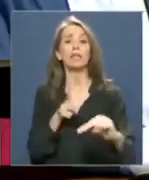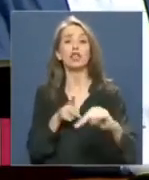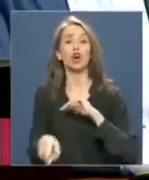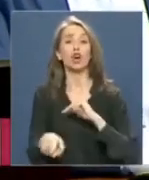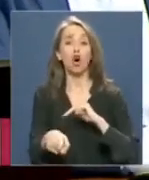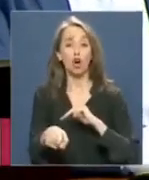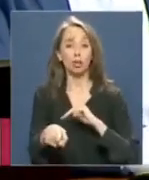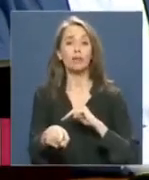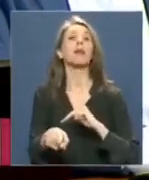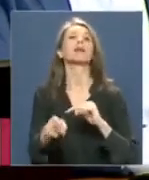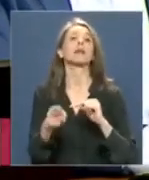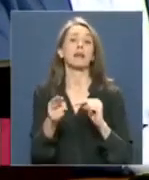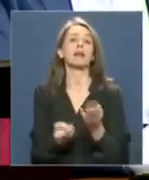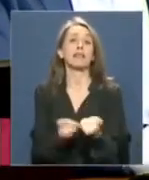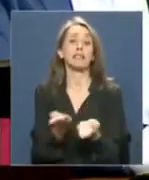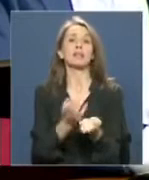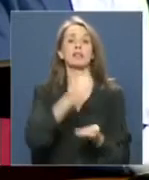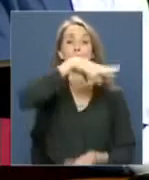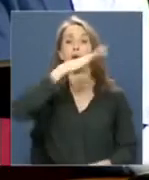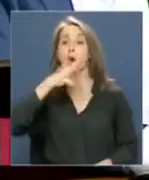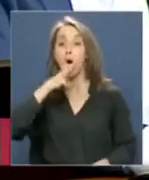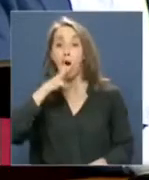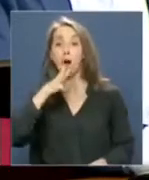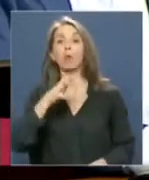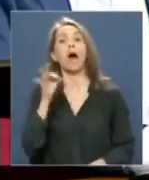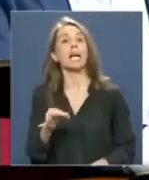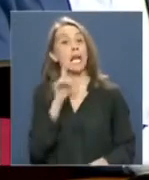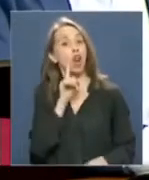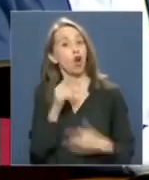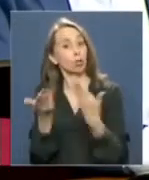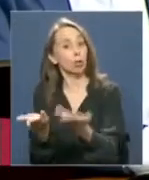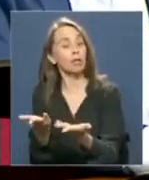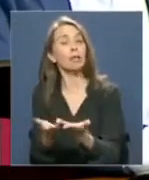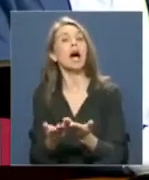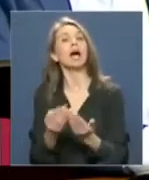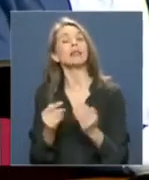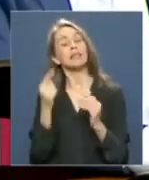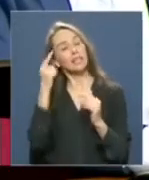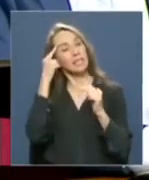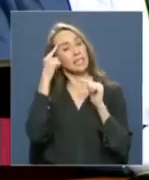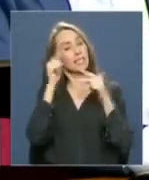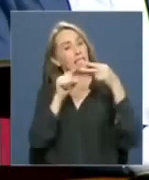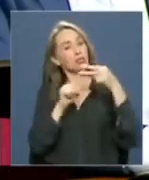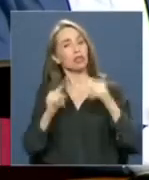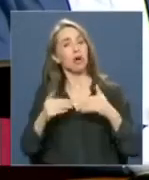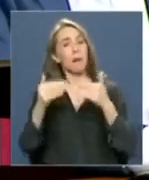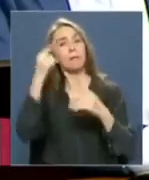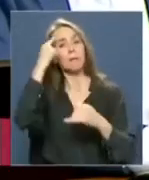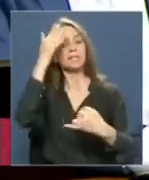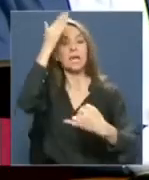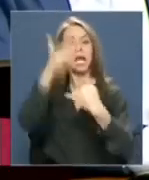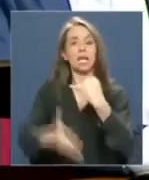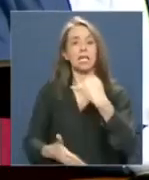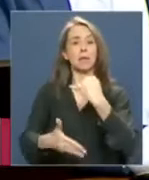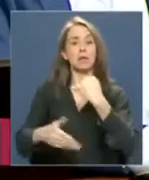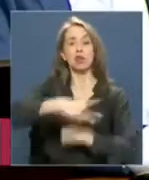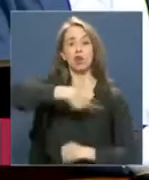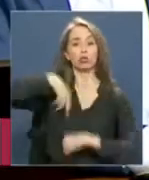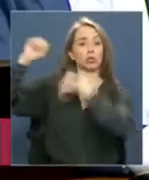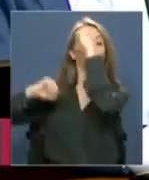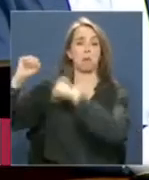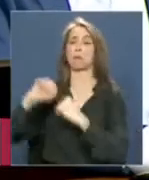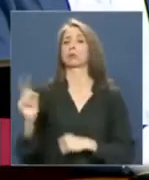el suministro. Pero creo que hay que ir un poco más allá y esto hay que verlo con voluntad y no verlo como que somos enemigos de las empresas, ni mucho menos.